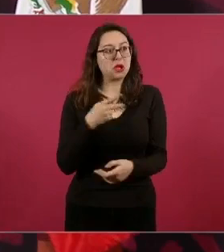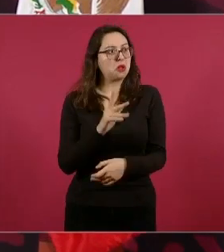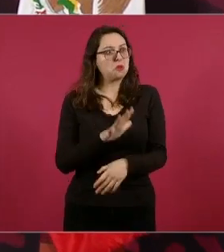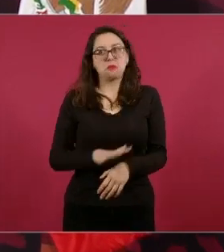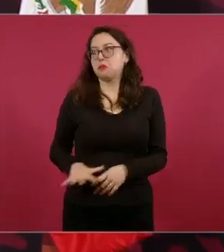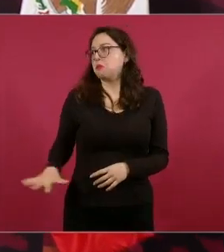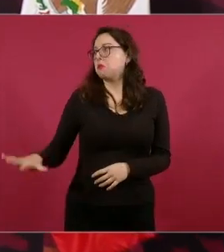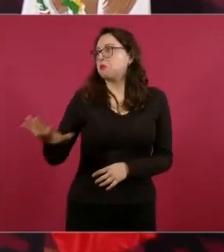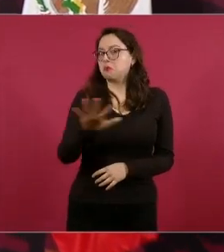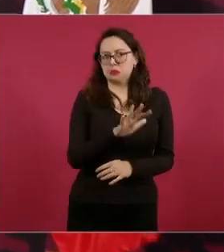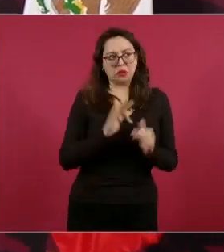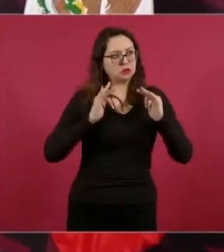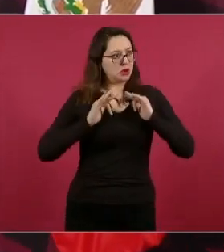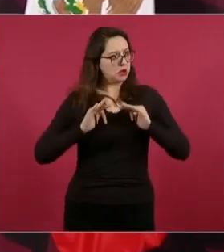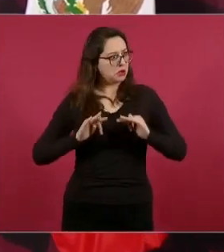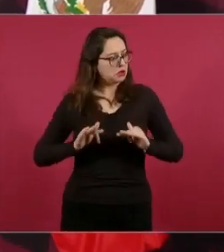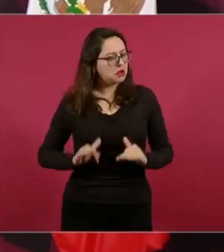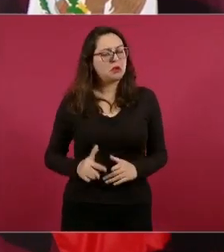y